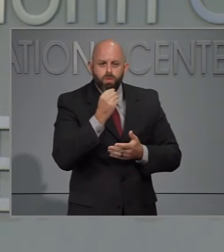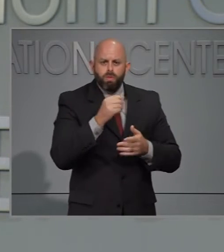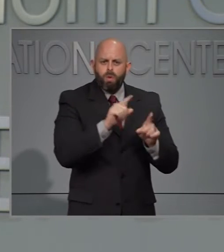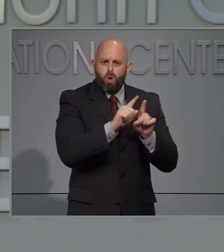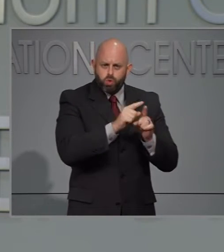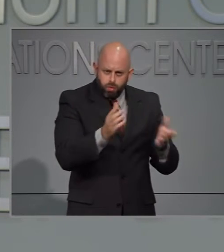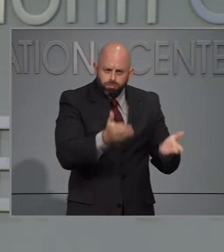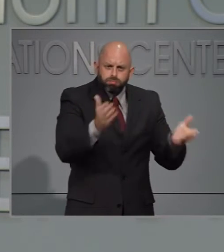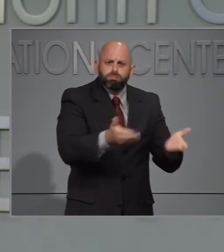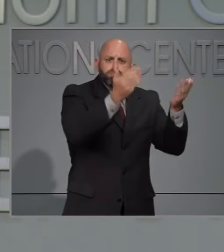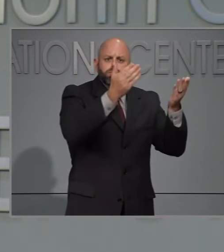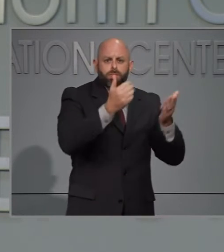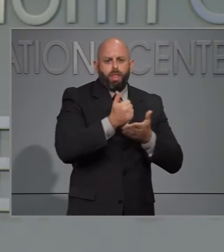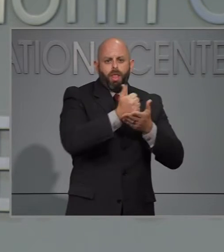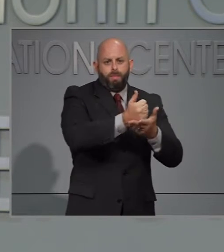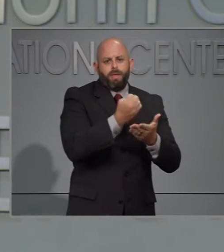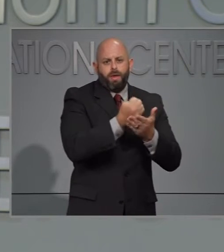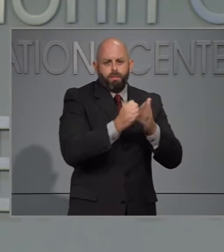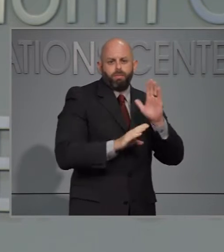favor.